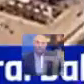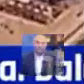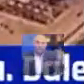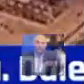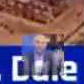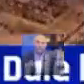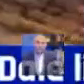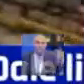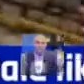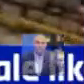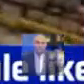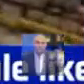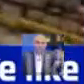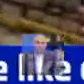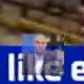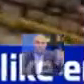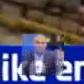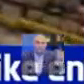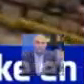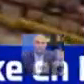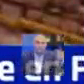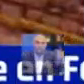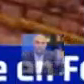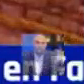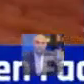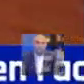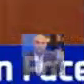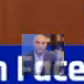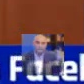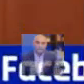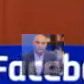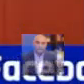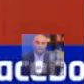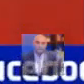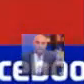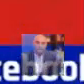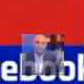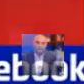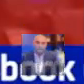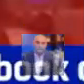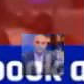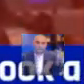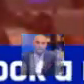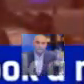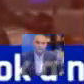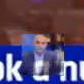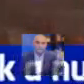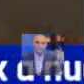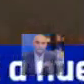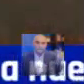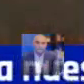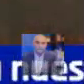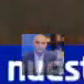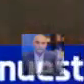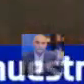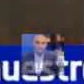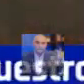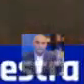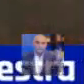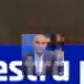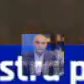a su población, al pueblo, a las mexicanas, a los mexicanos, los robó, los empobreció,